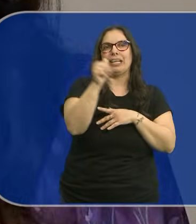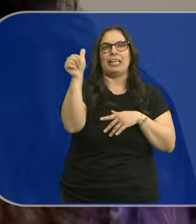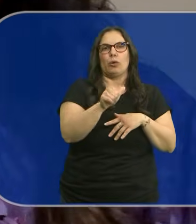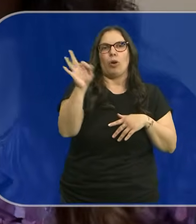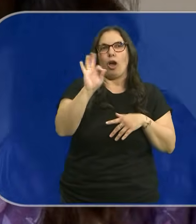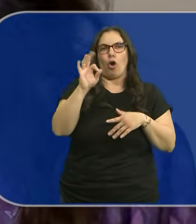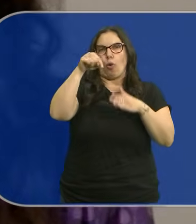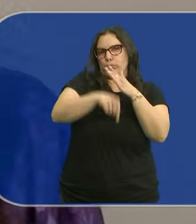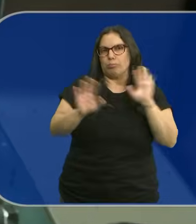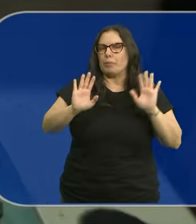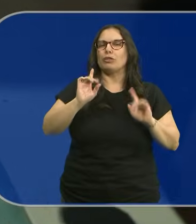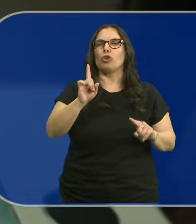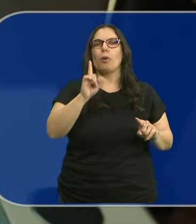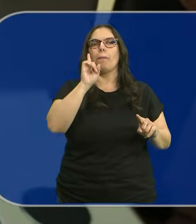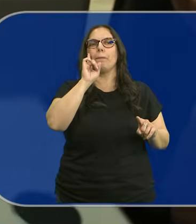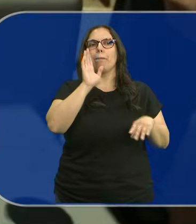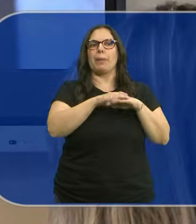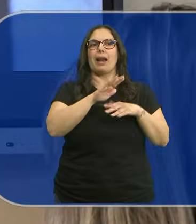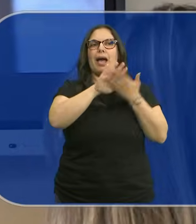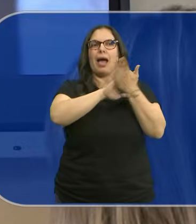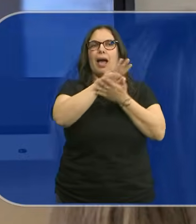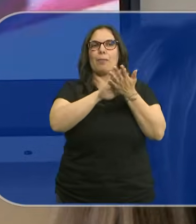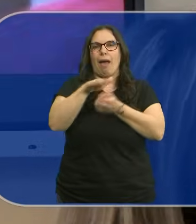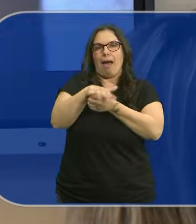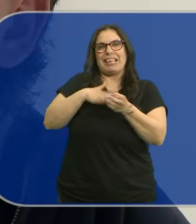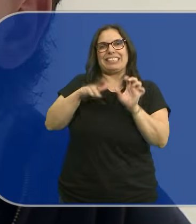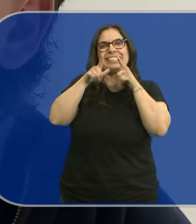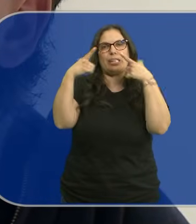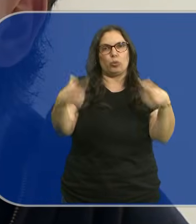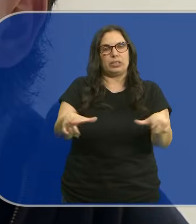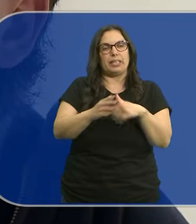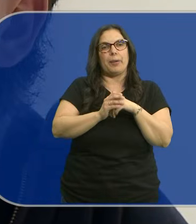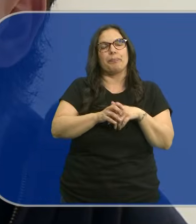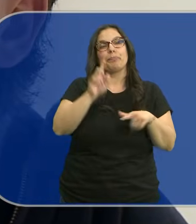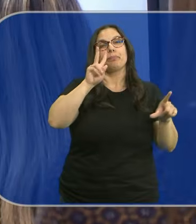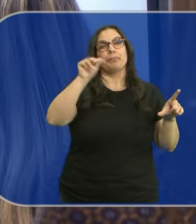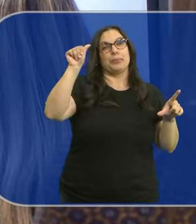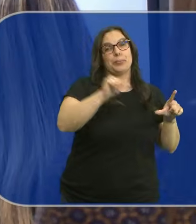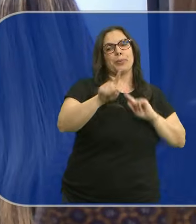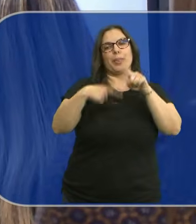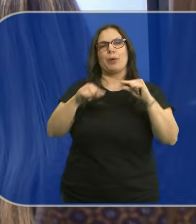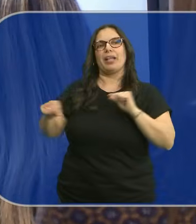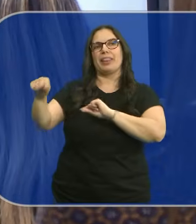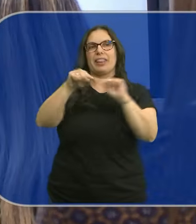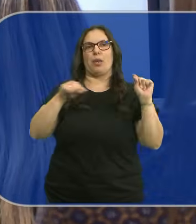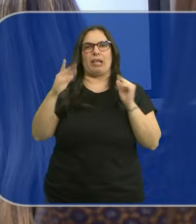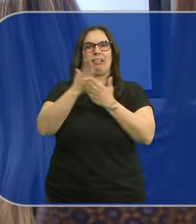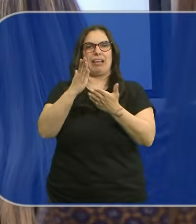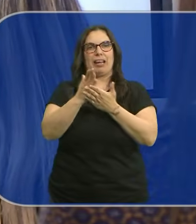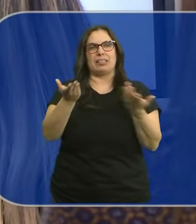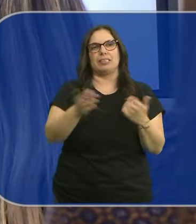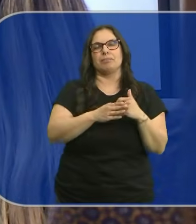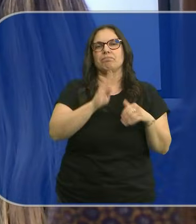ninguna digresión más. Simplemente me he limitado a hablar de mi área, que es la lingüística. Después del visionado lo debatieron en clase. ¿Qué os parece que